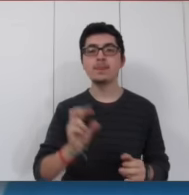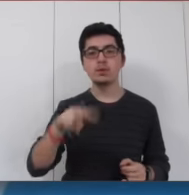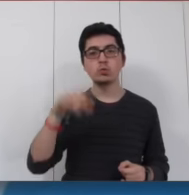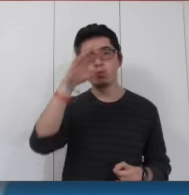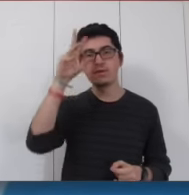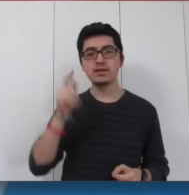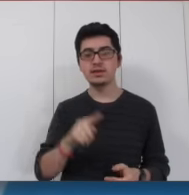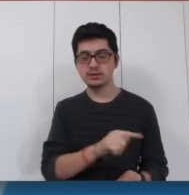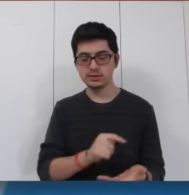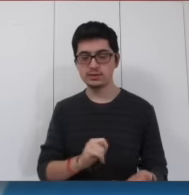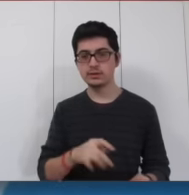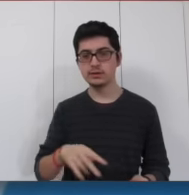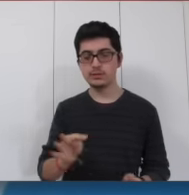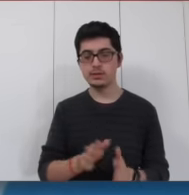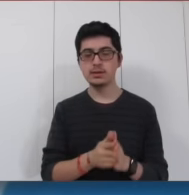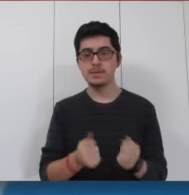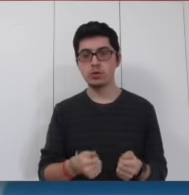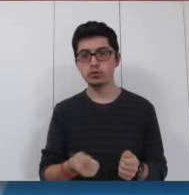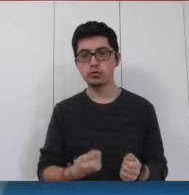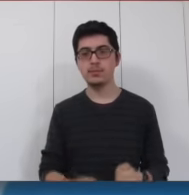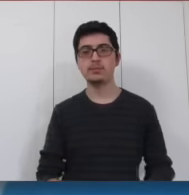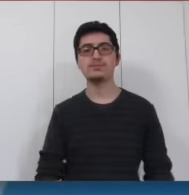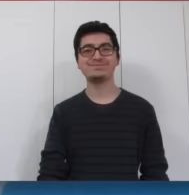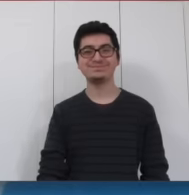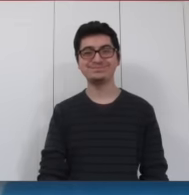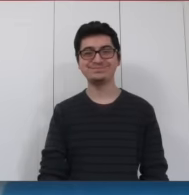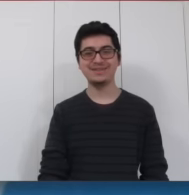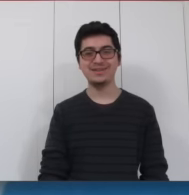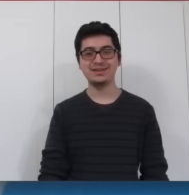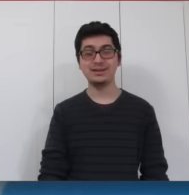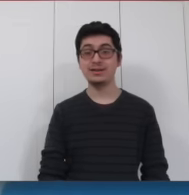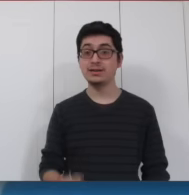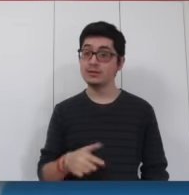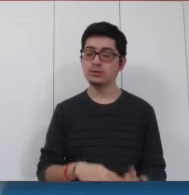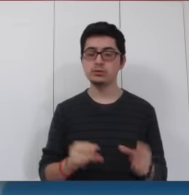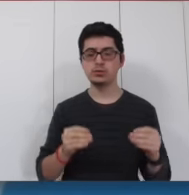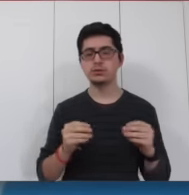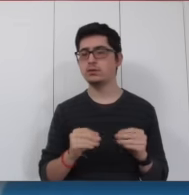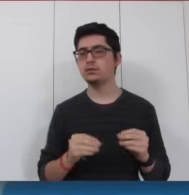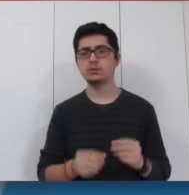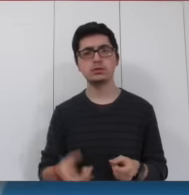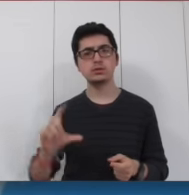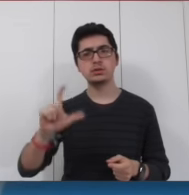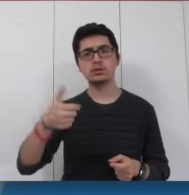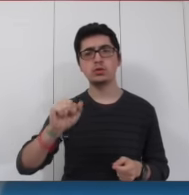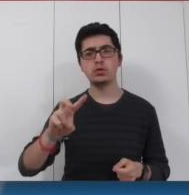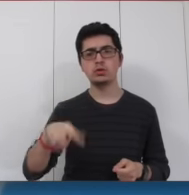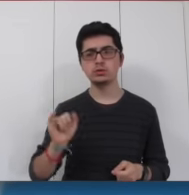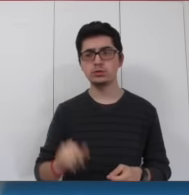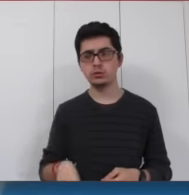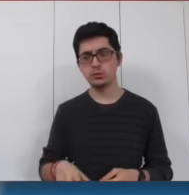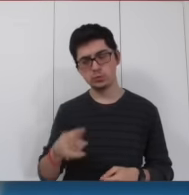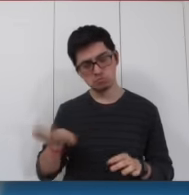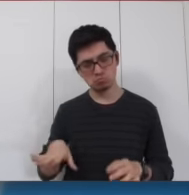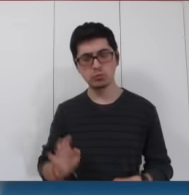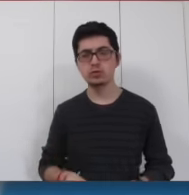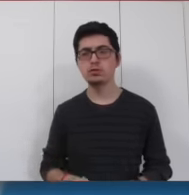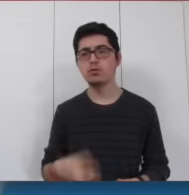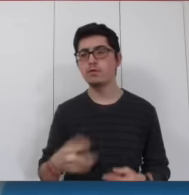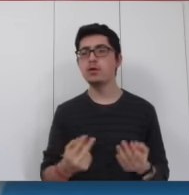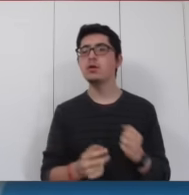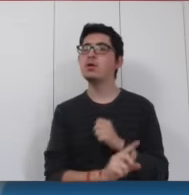la editorial Nueve Tinta y su formato es tapa blanda con solapas. Este nos habla sobre George, un niño que va